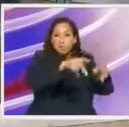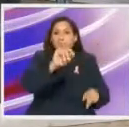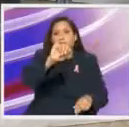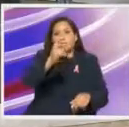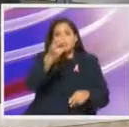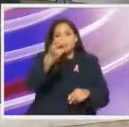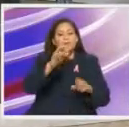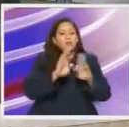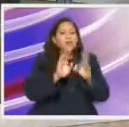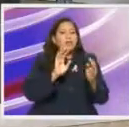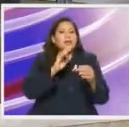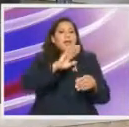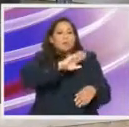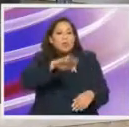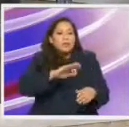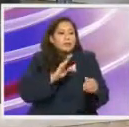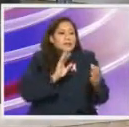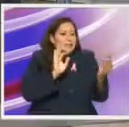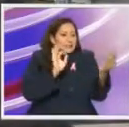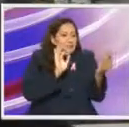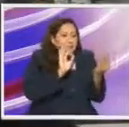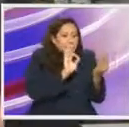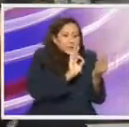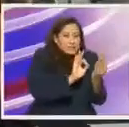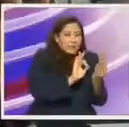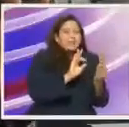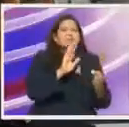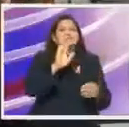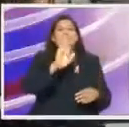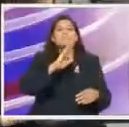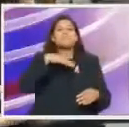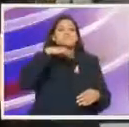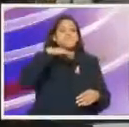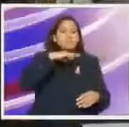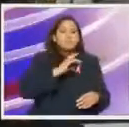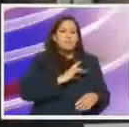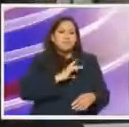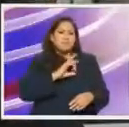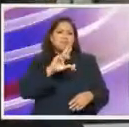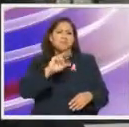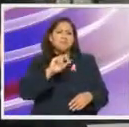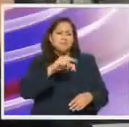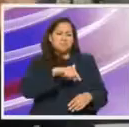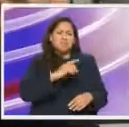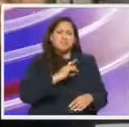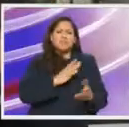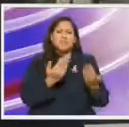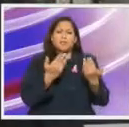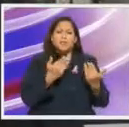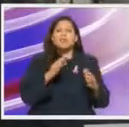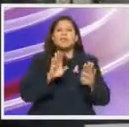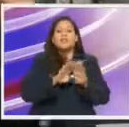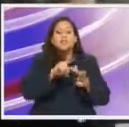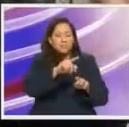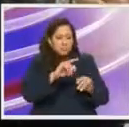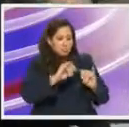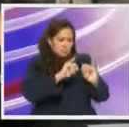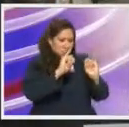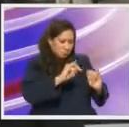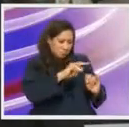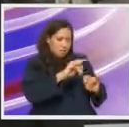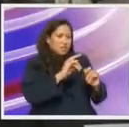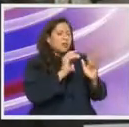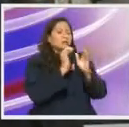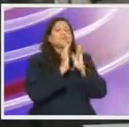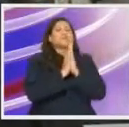aproximación a la muerte es bastante menos desentendida con respecto, o sea, con menos miedos al ícono, a los íconos y a las